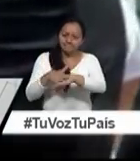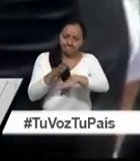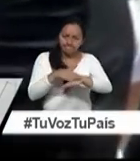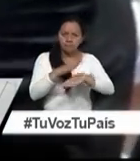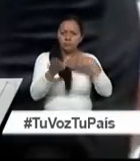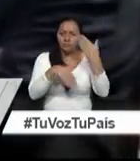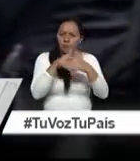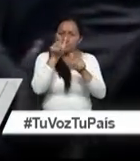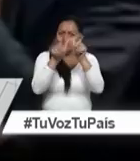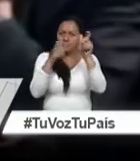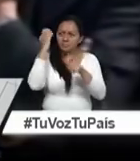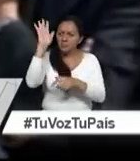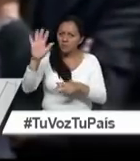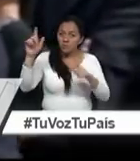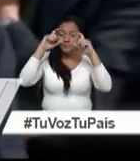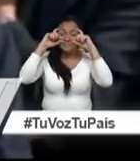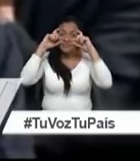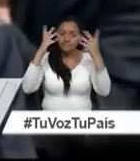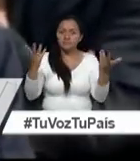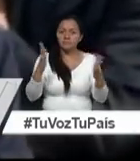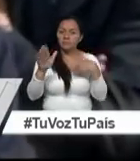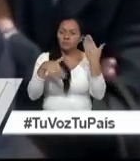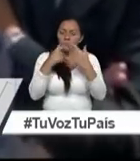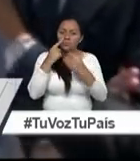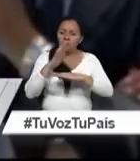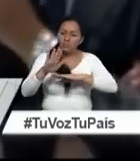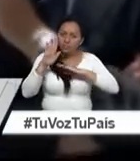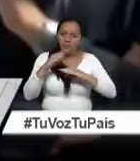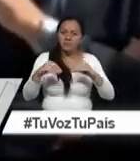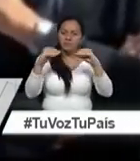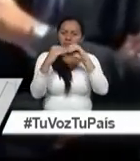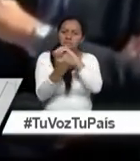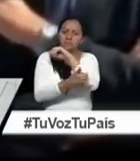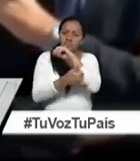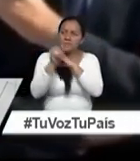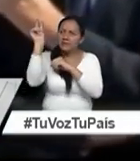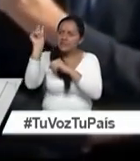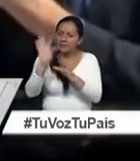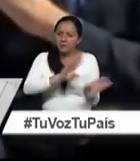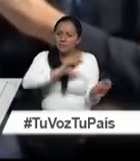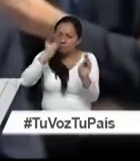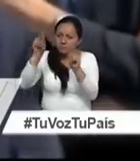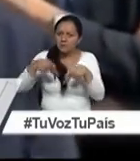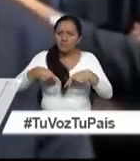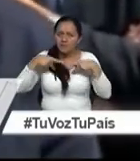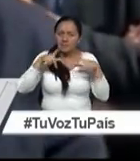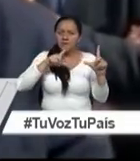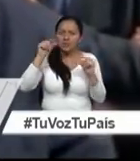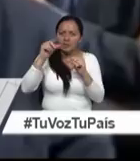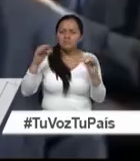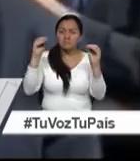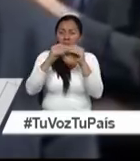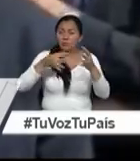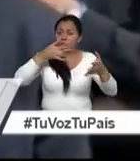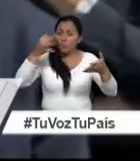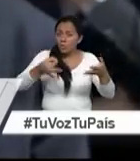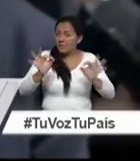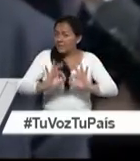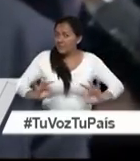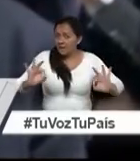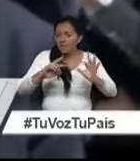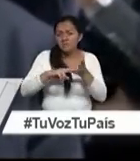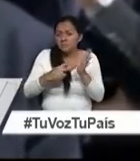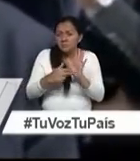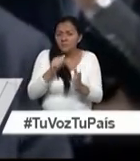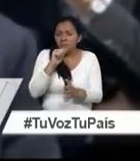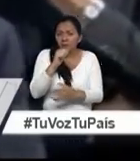significa, querida Europa, despierta, porque cuando te comprometes con un gran país como Italia para reubicar a los inmigrantes, si no cumples tu compromiso, hay una falta